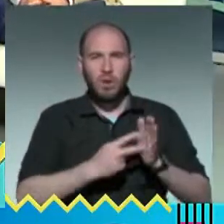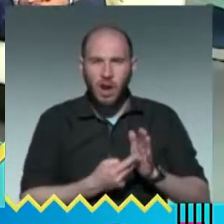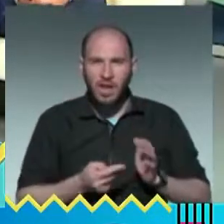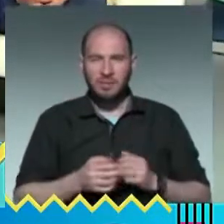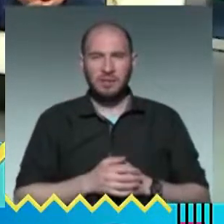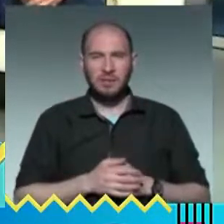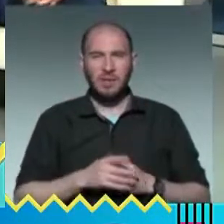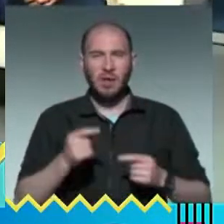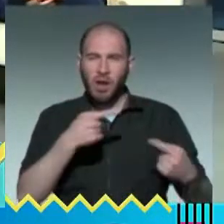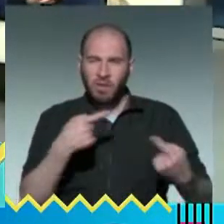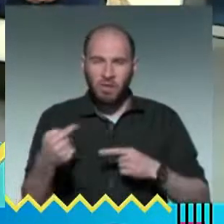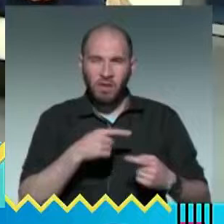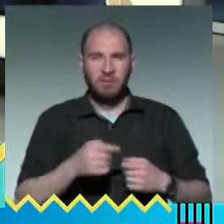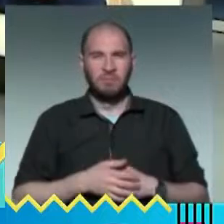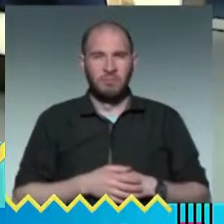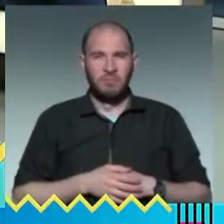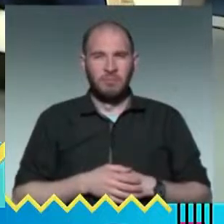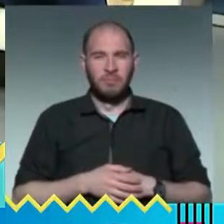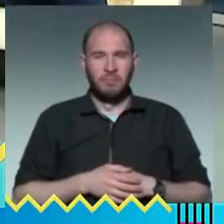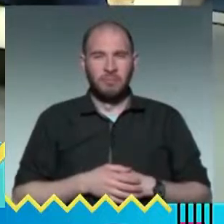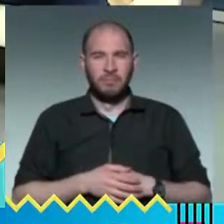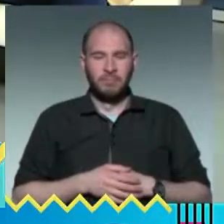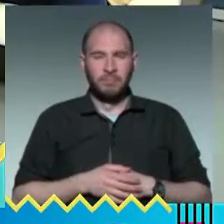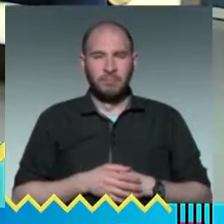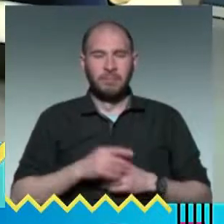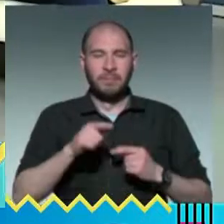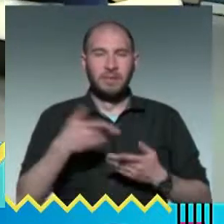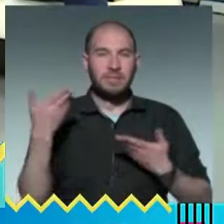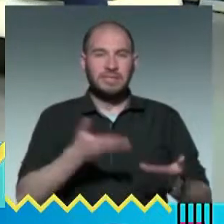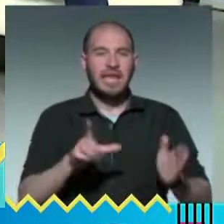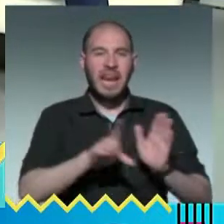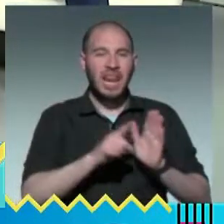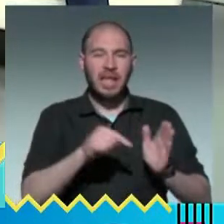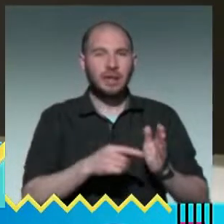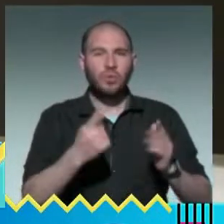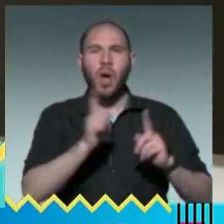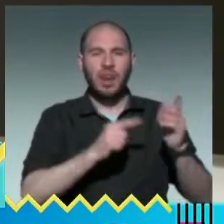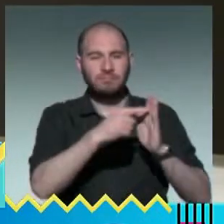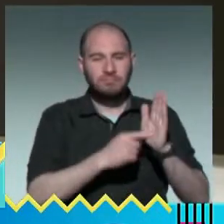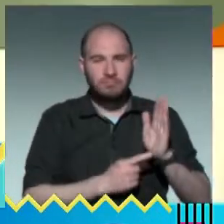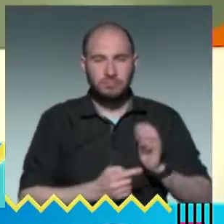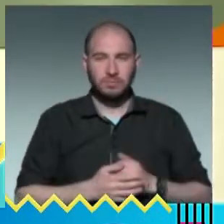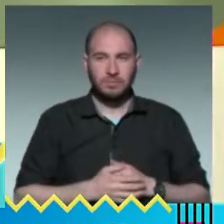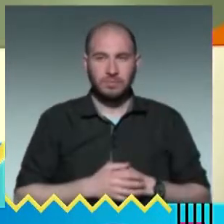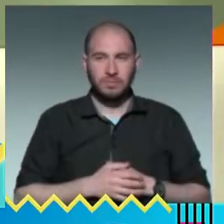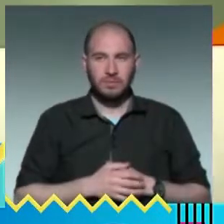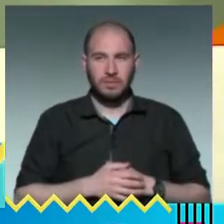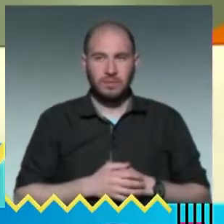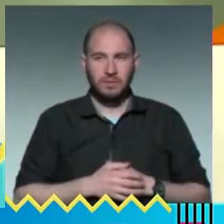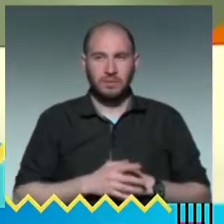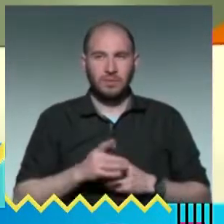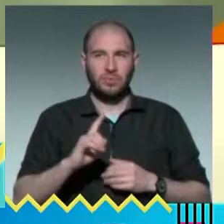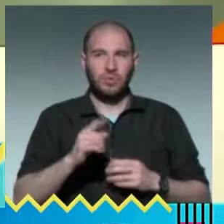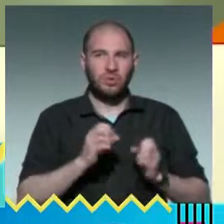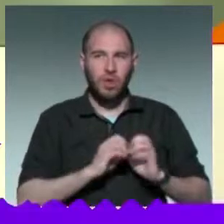o esos focos de conflicto, si se quiere, que llevaron a que se presente esta ley, ¿sí? Que luego se sancionó? No, a ver, no es que